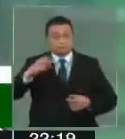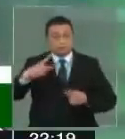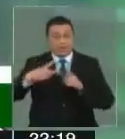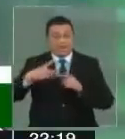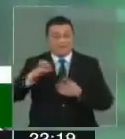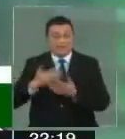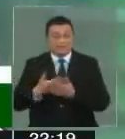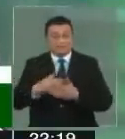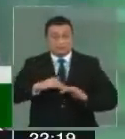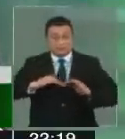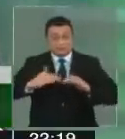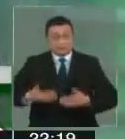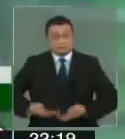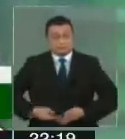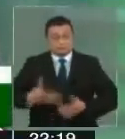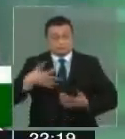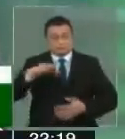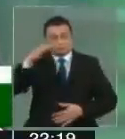esta segunda maternidad.